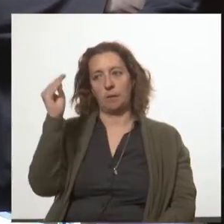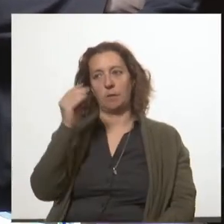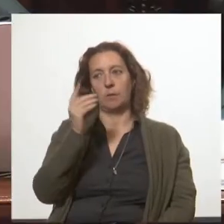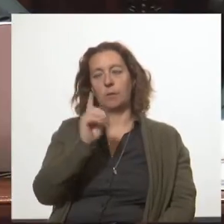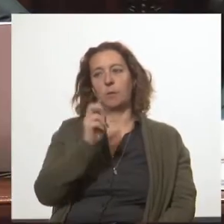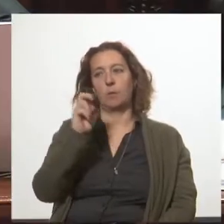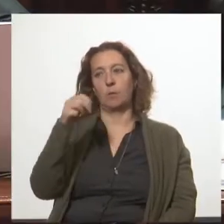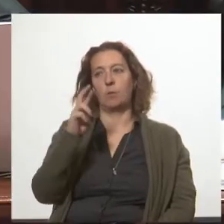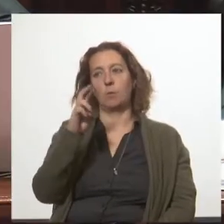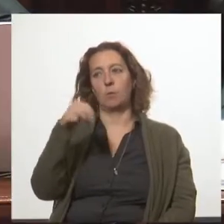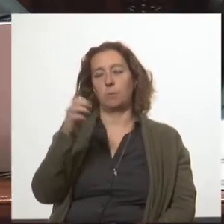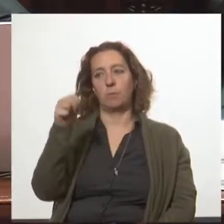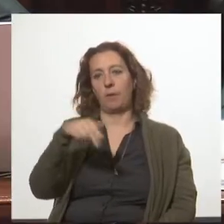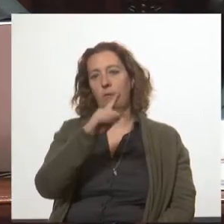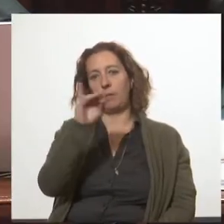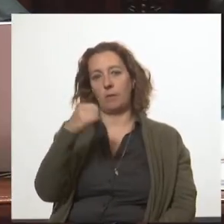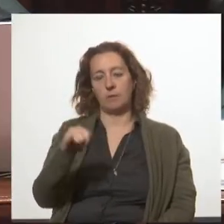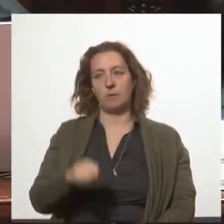adelante